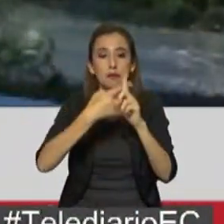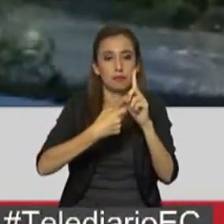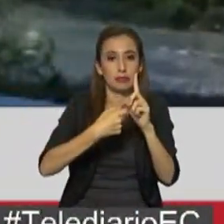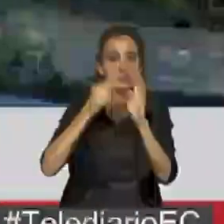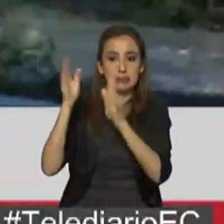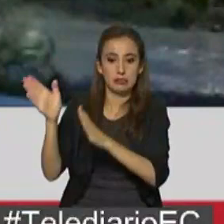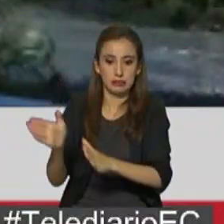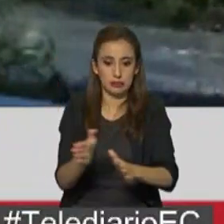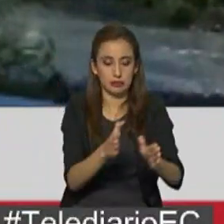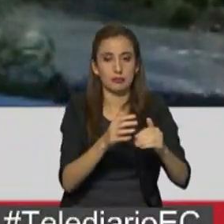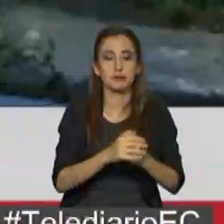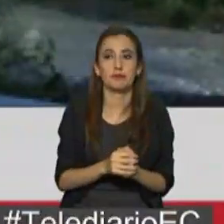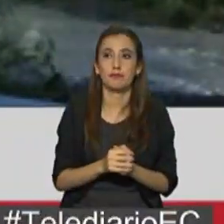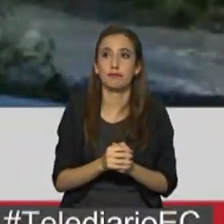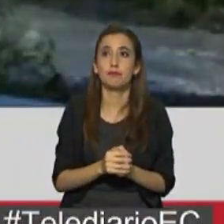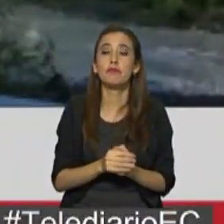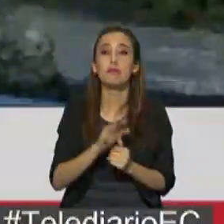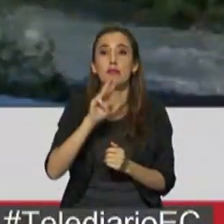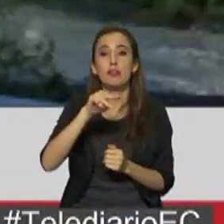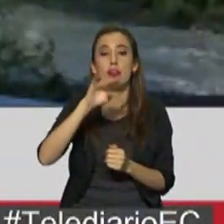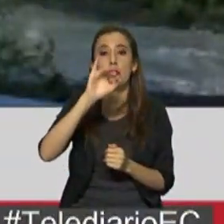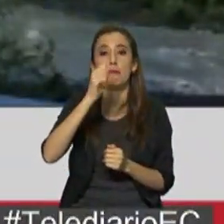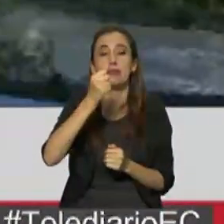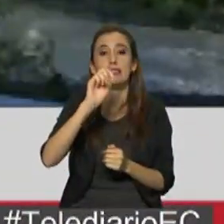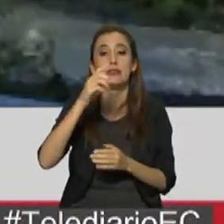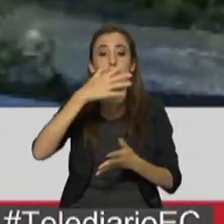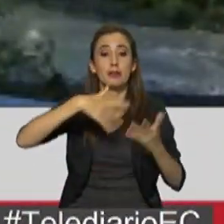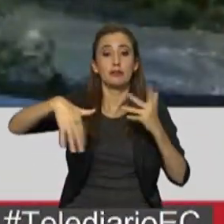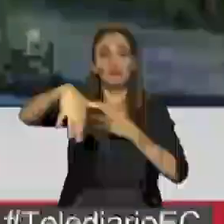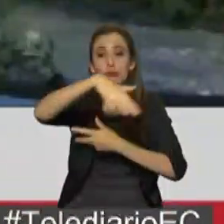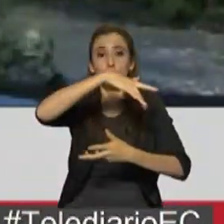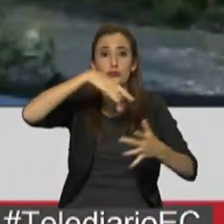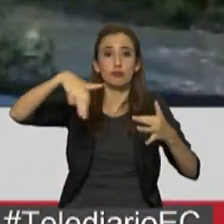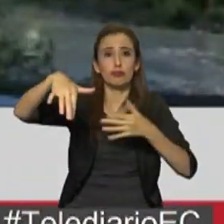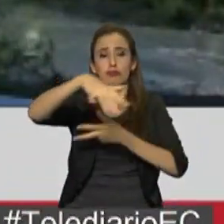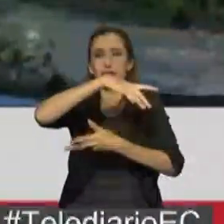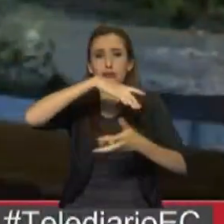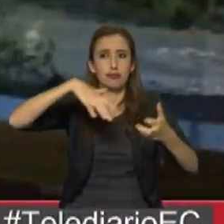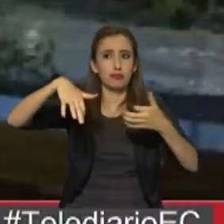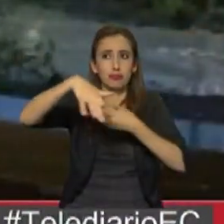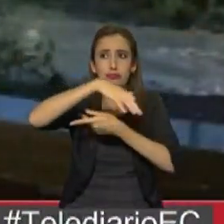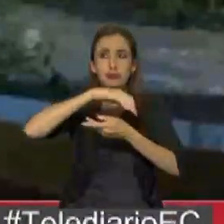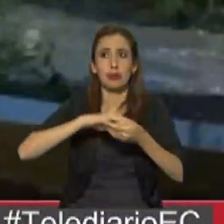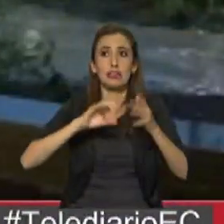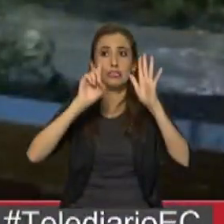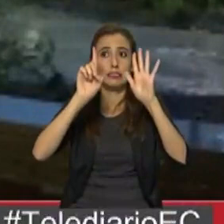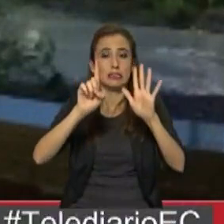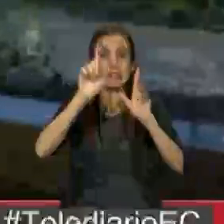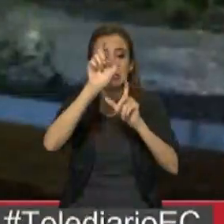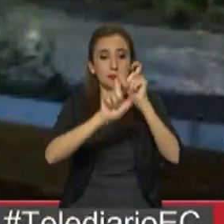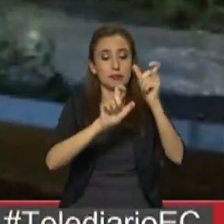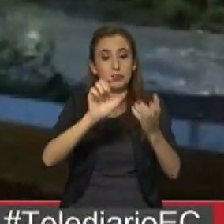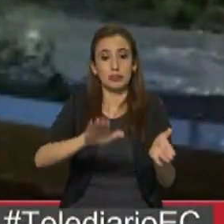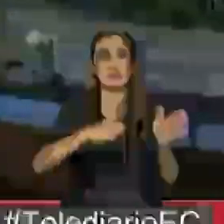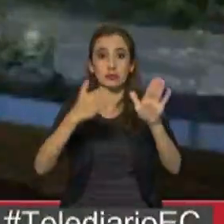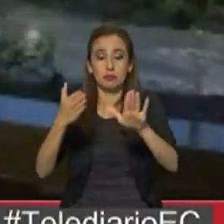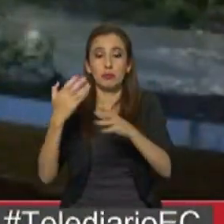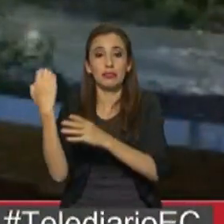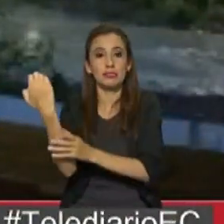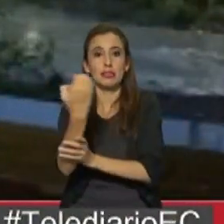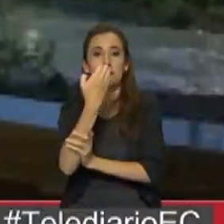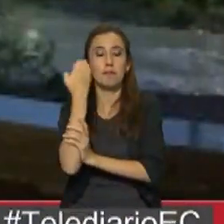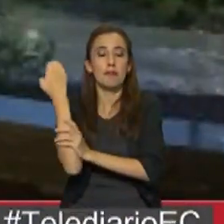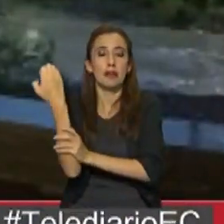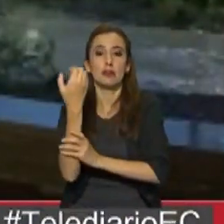otros temas a tornados en misisipí y luisiana causaron daños catastróficos de al menos 6 muertes las autoridades de emergencia dicen